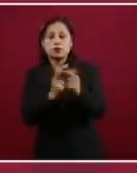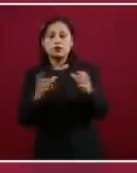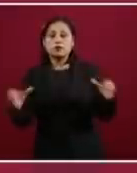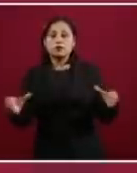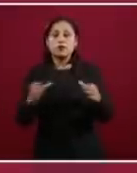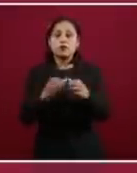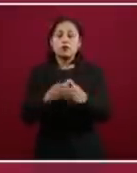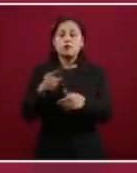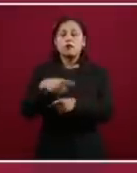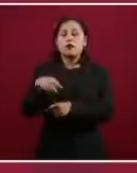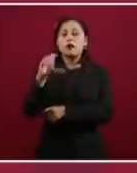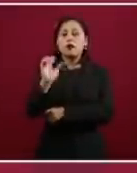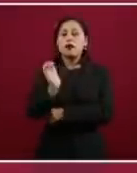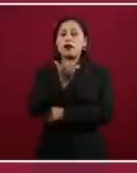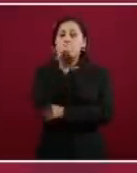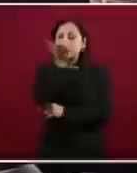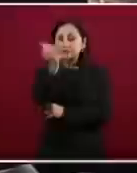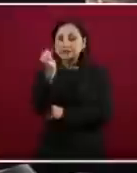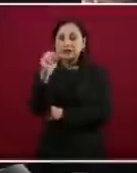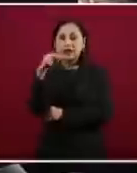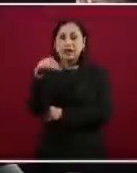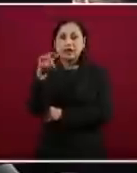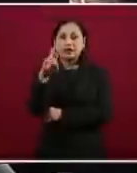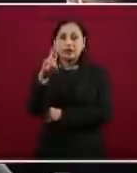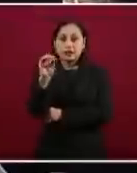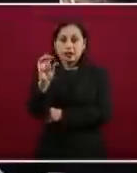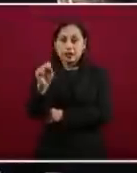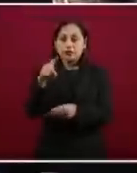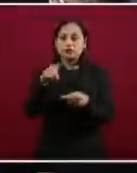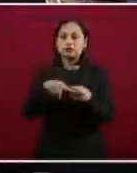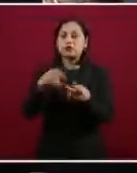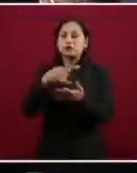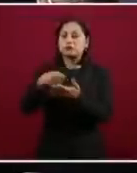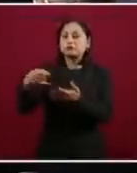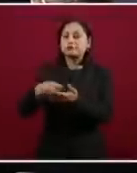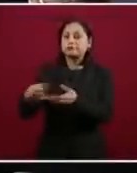se incluyó a cafetaleros.